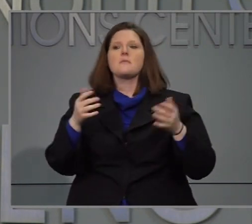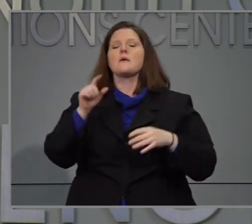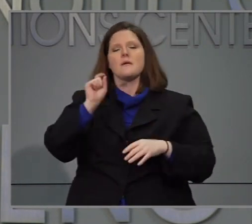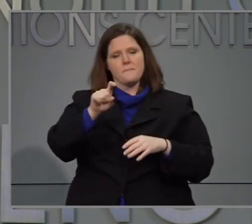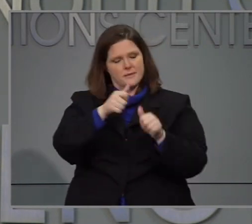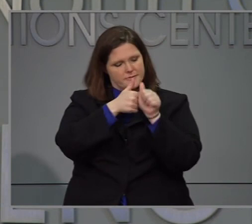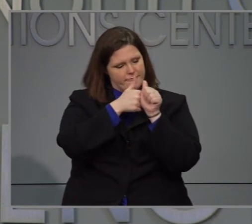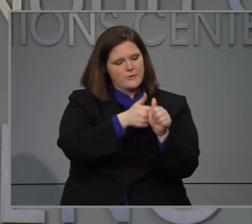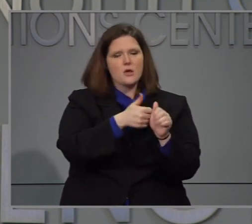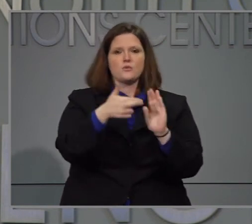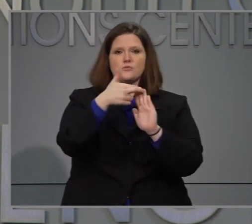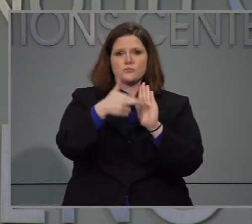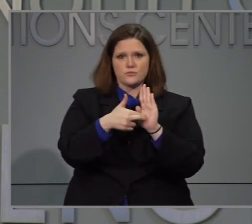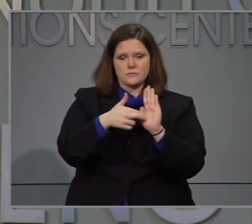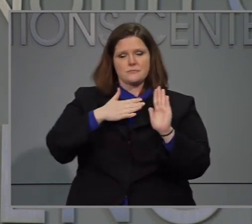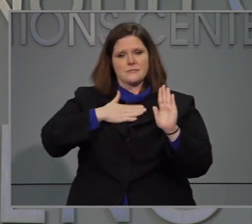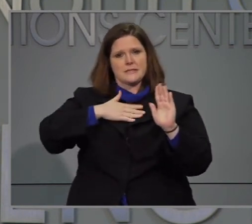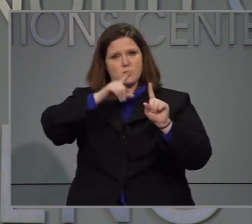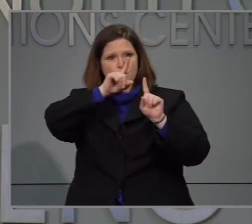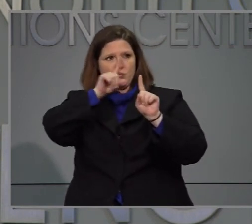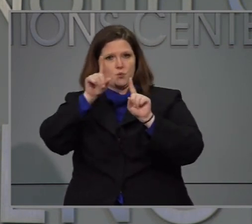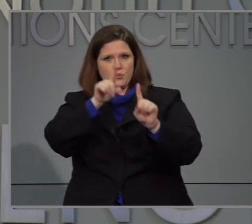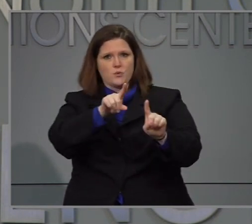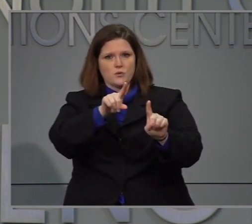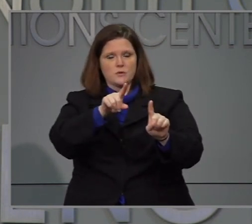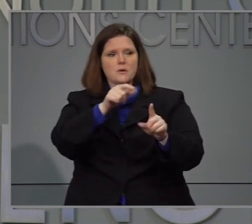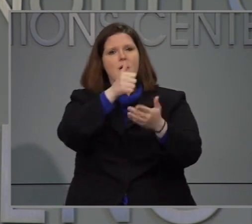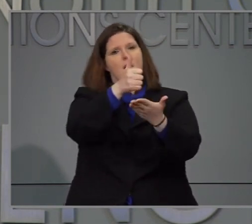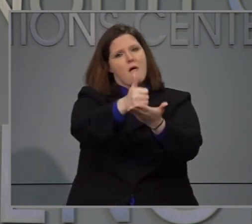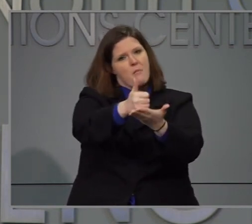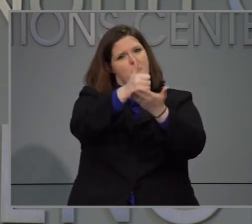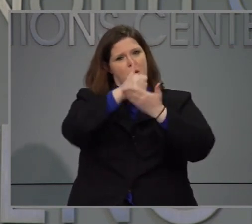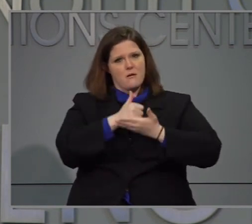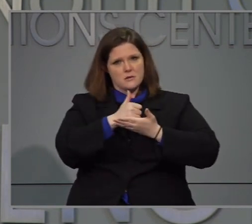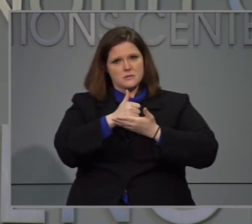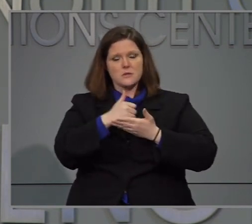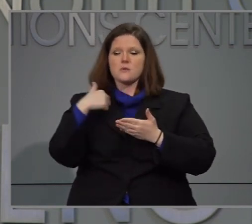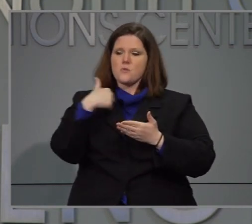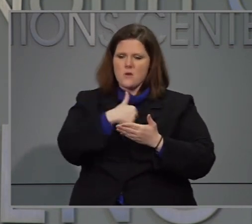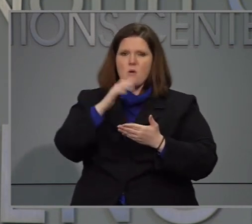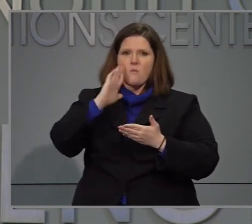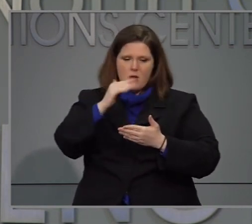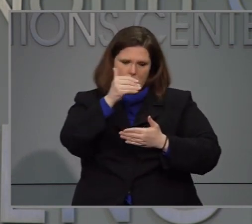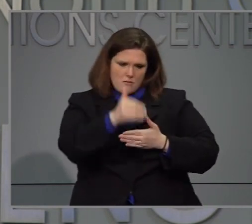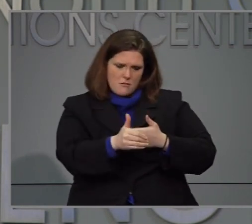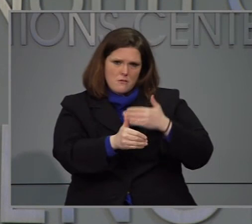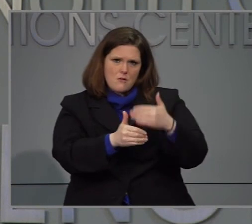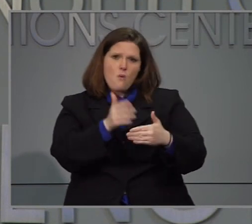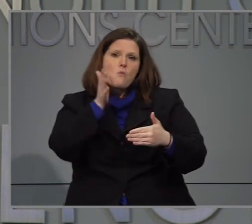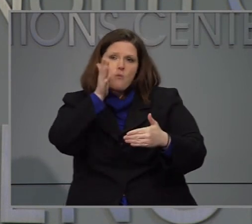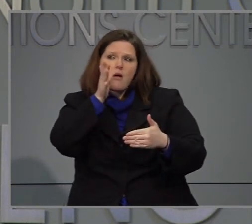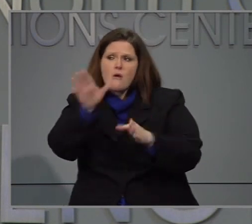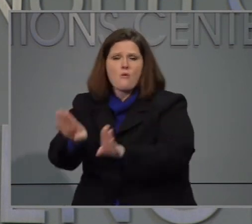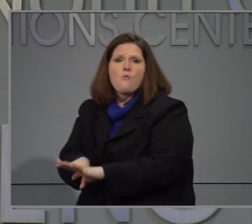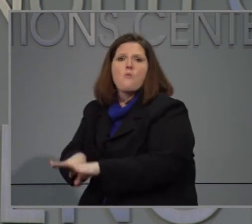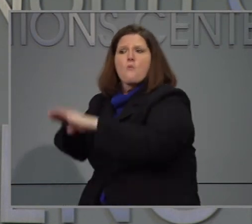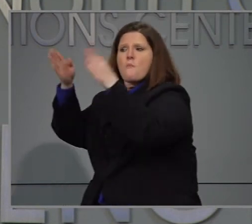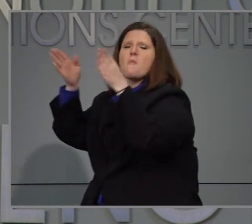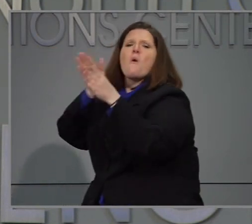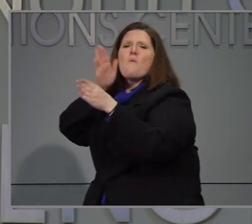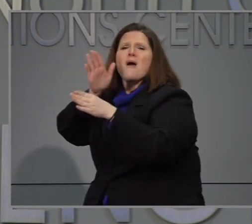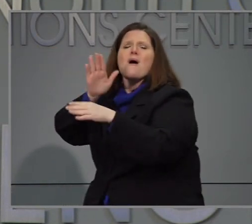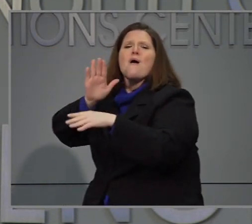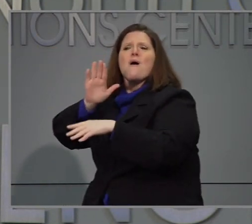mayor parte, van a seguir cumpliendo con la orden, y esto nos va a ayudar a poder avanzar en estas fases para